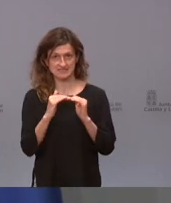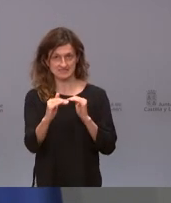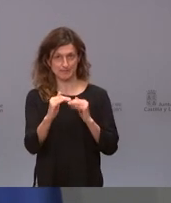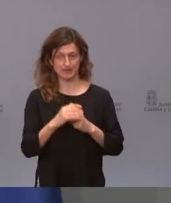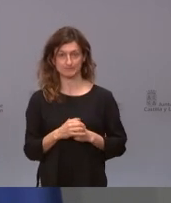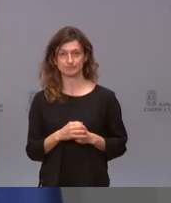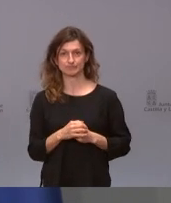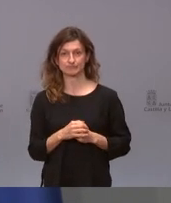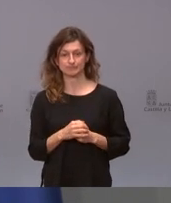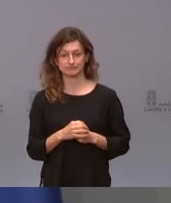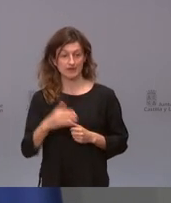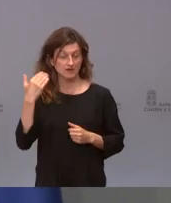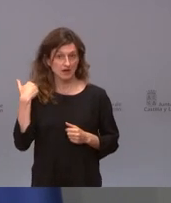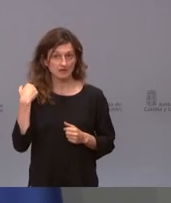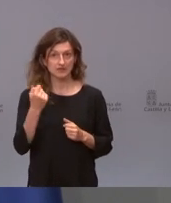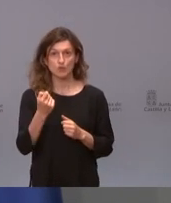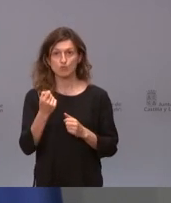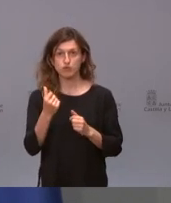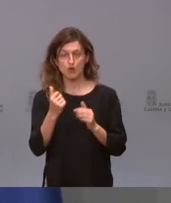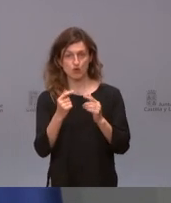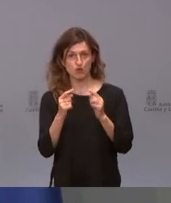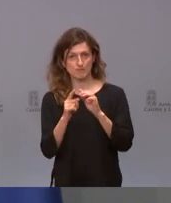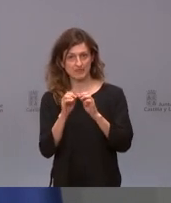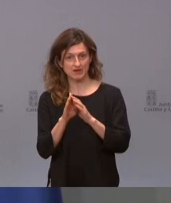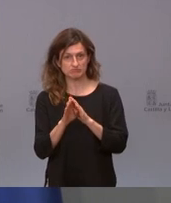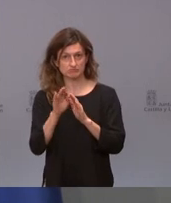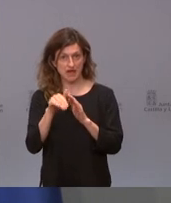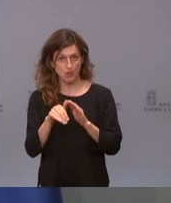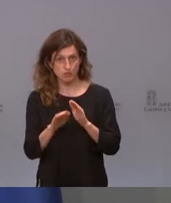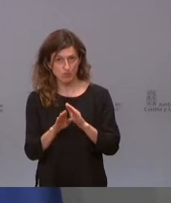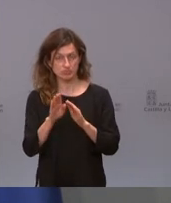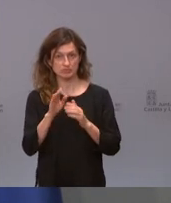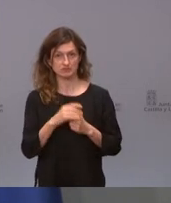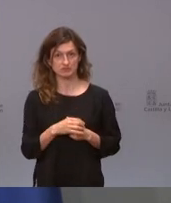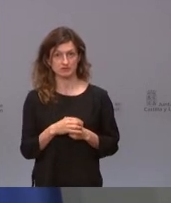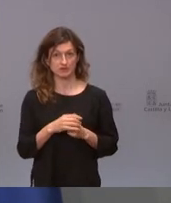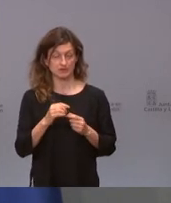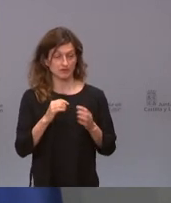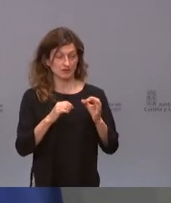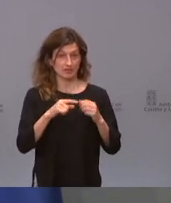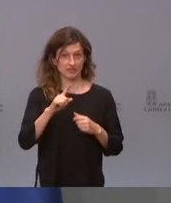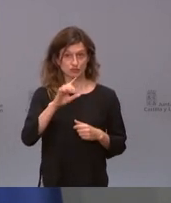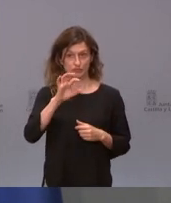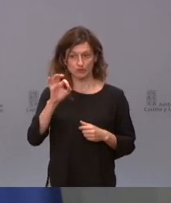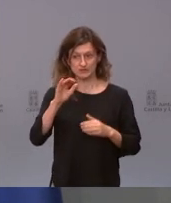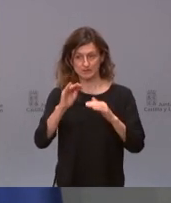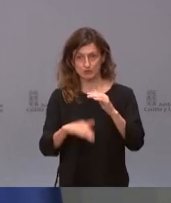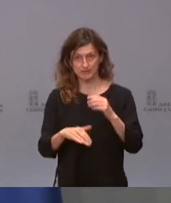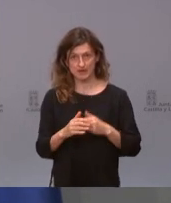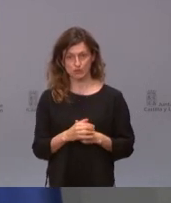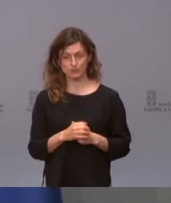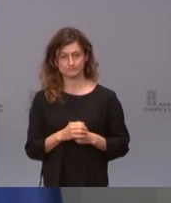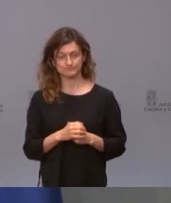que tuvo tendencia a crecer en el momento que bajó un poco el indicador por debajo de 150 sí que